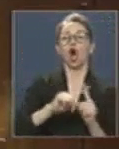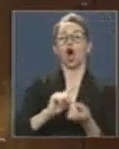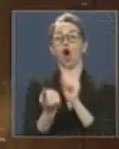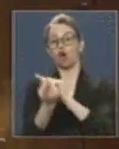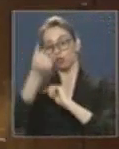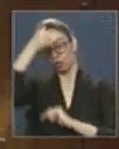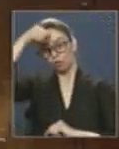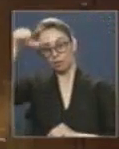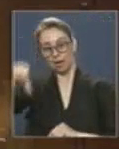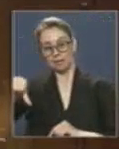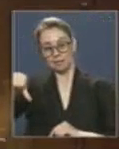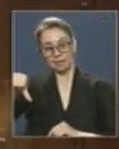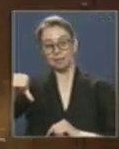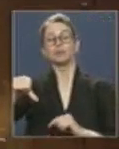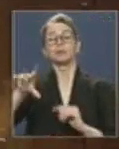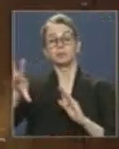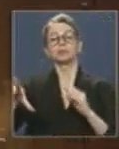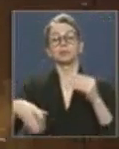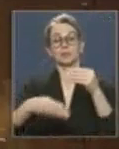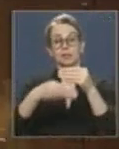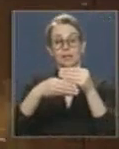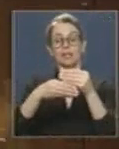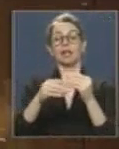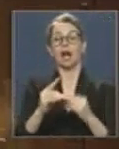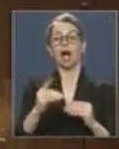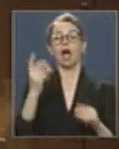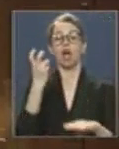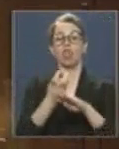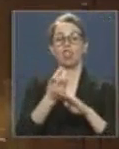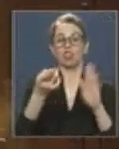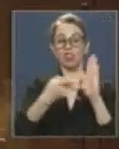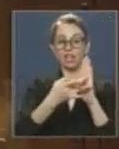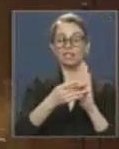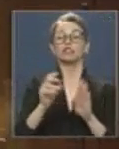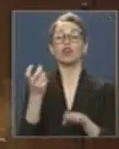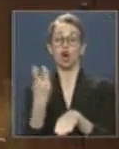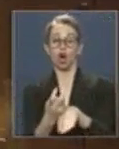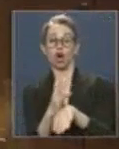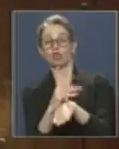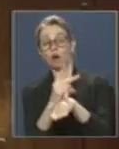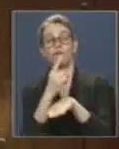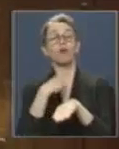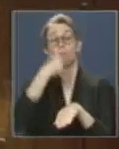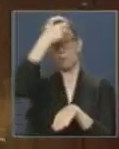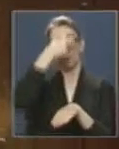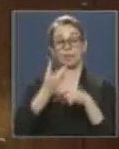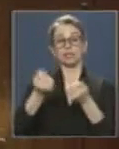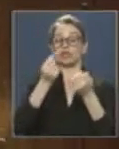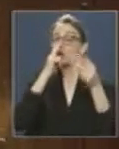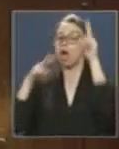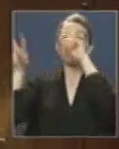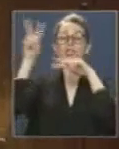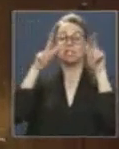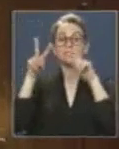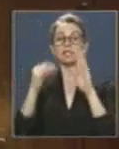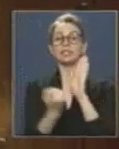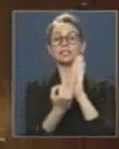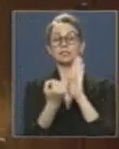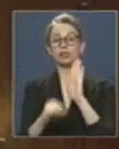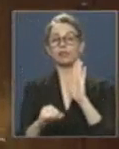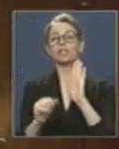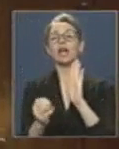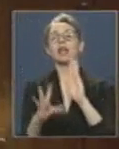libertad, con la finalidad de incorporar los delitos de robo por distracción a que se refiere el inciso final, agregando el